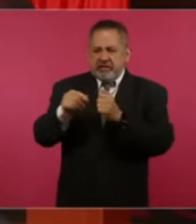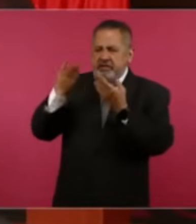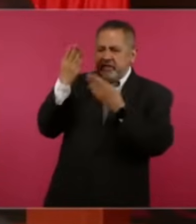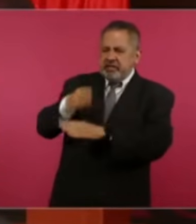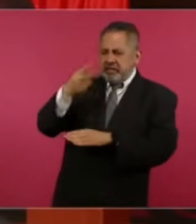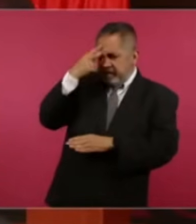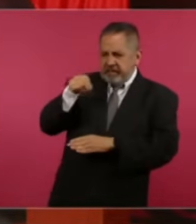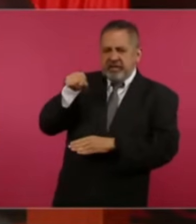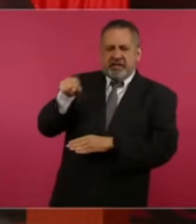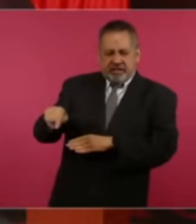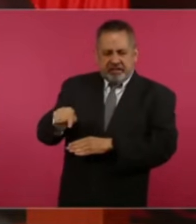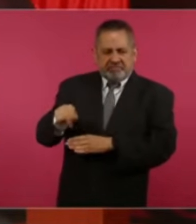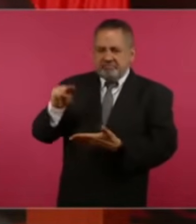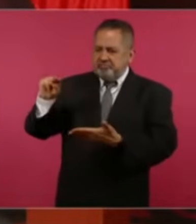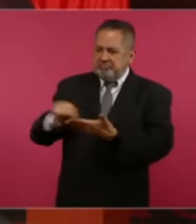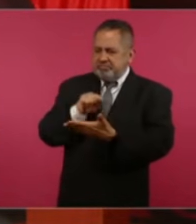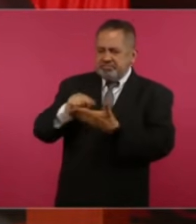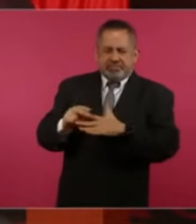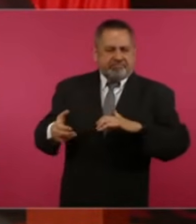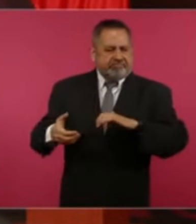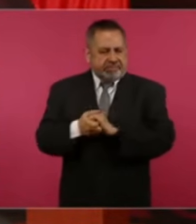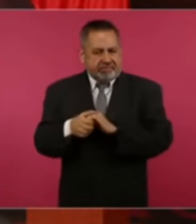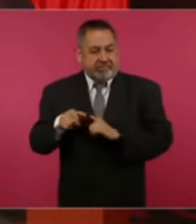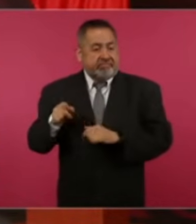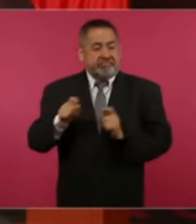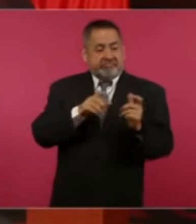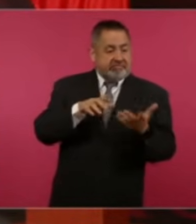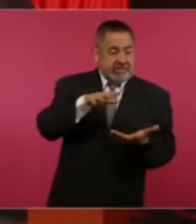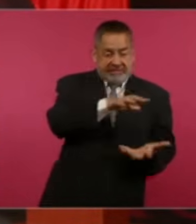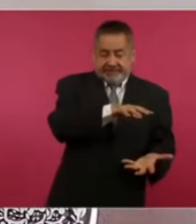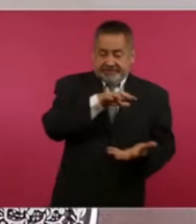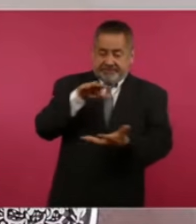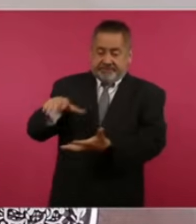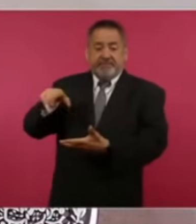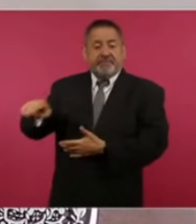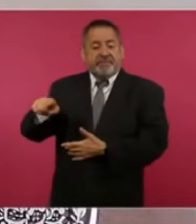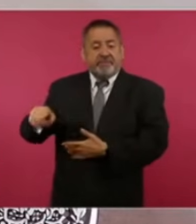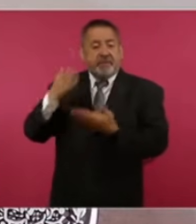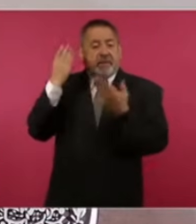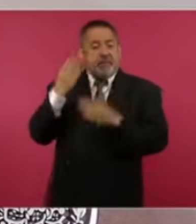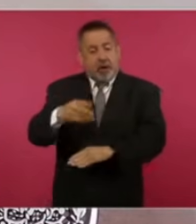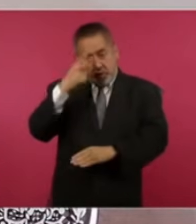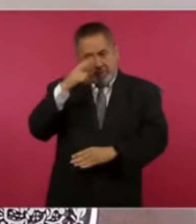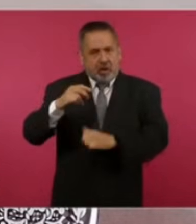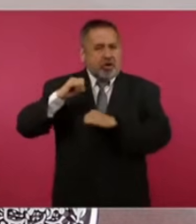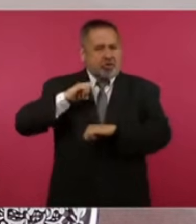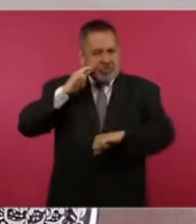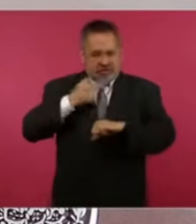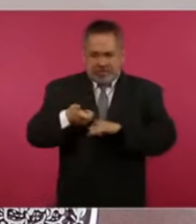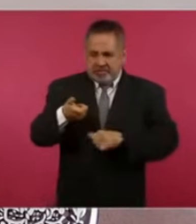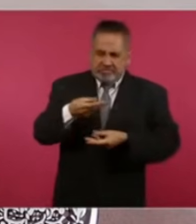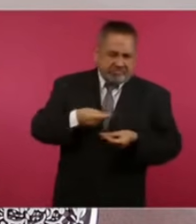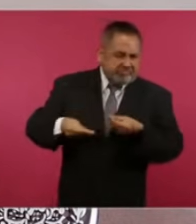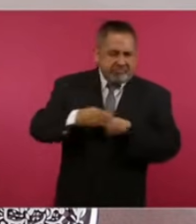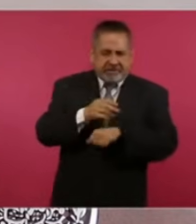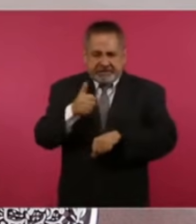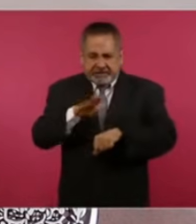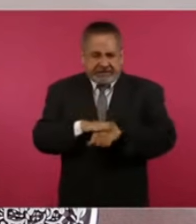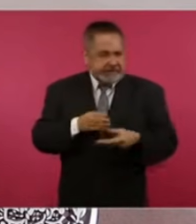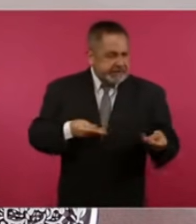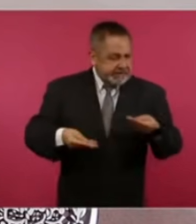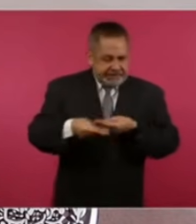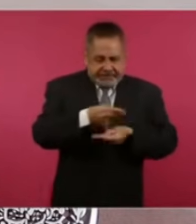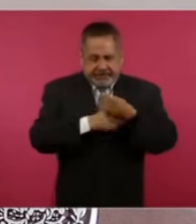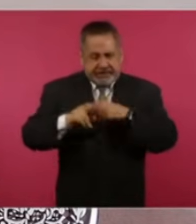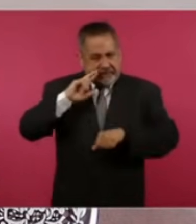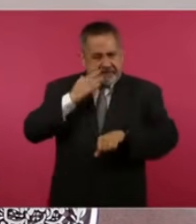México, institución que administrará los recursos que le sean transferidos con